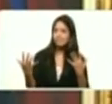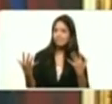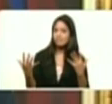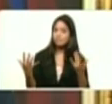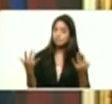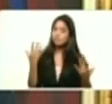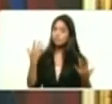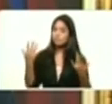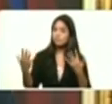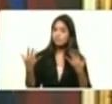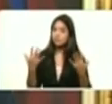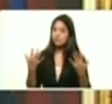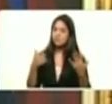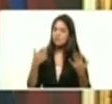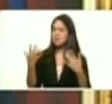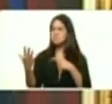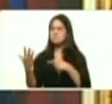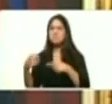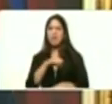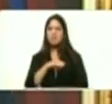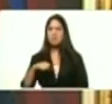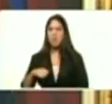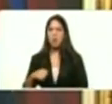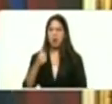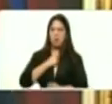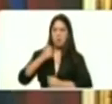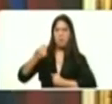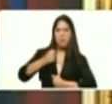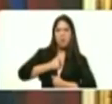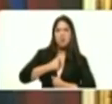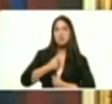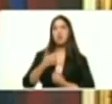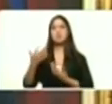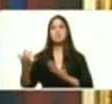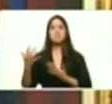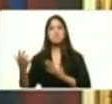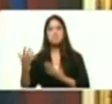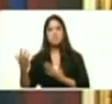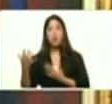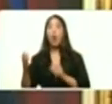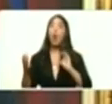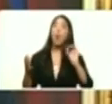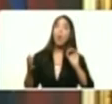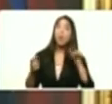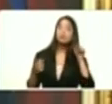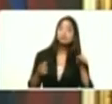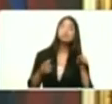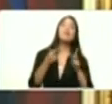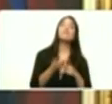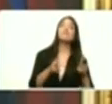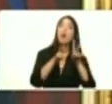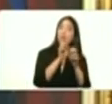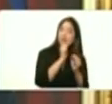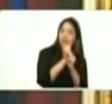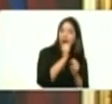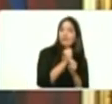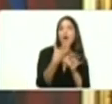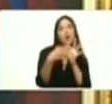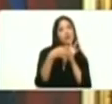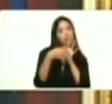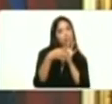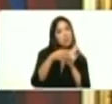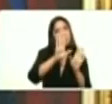individualismo, mezquino, egoísta, con la cultura, el valor, del trabajo, de la